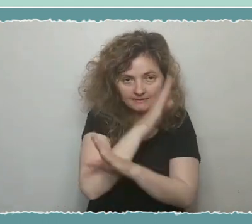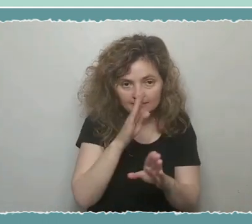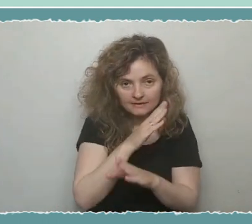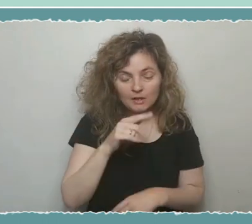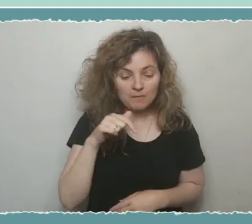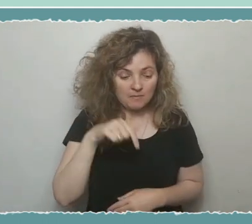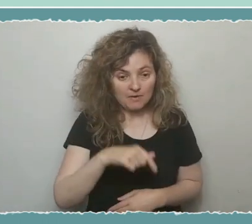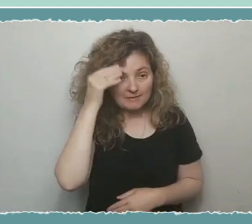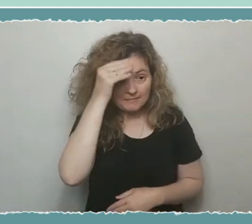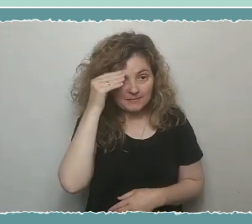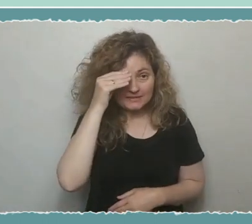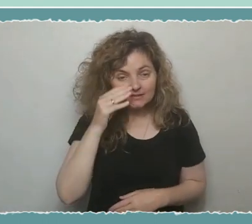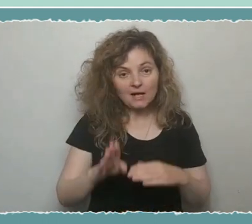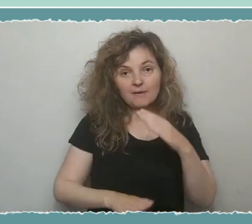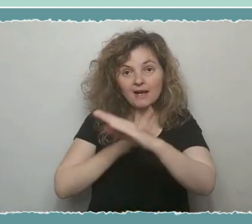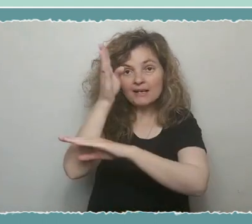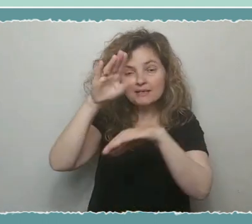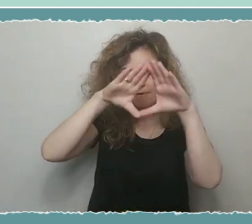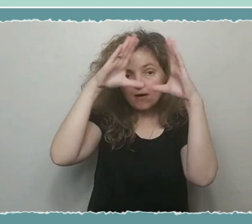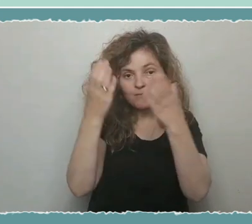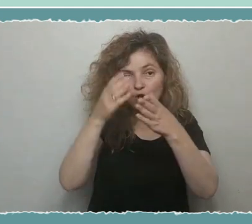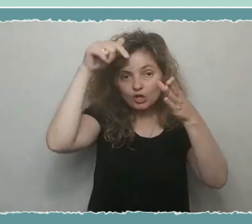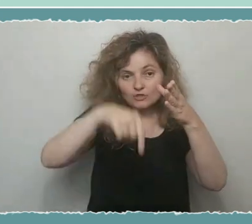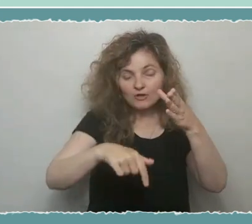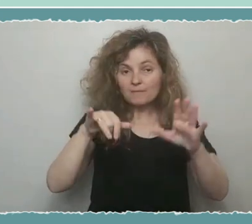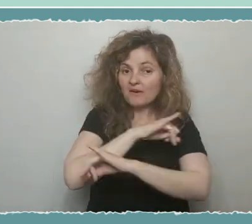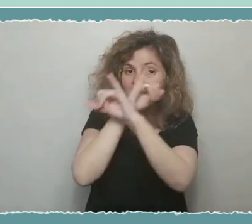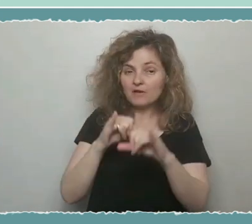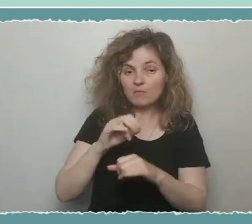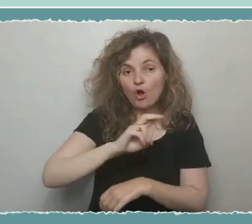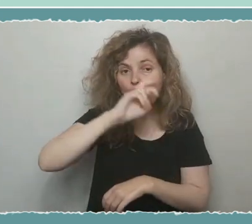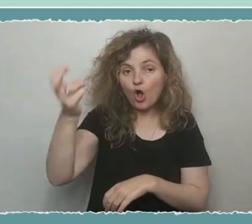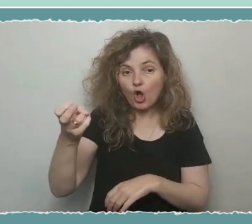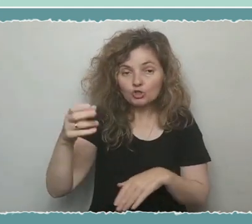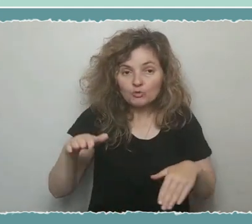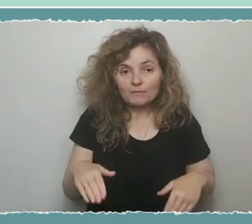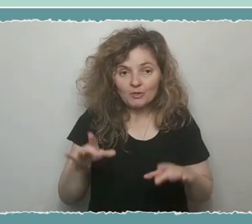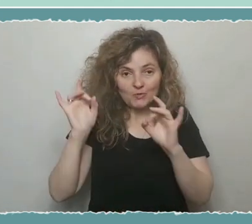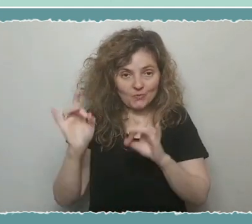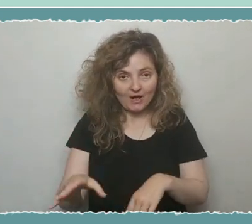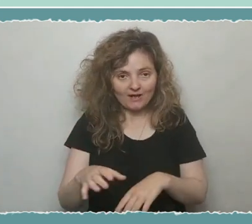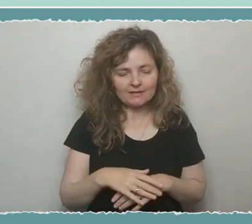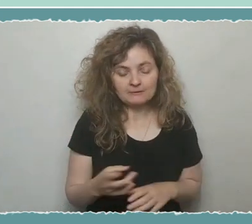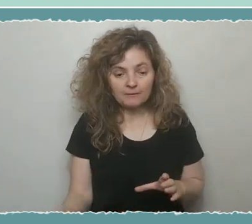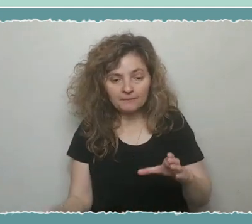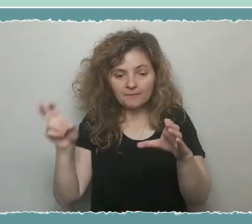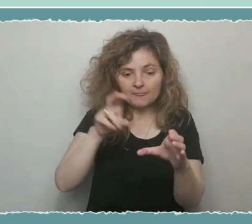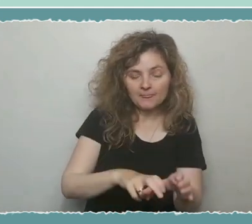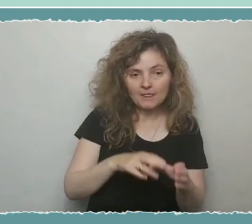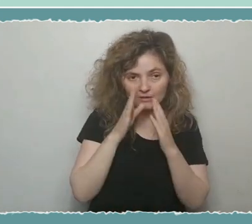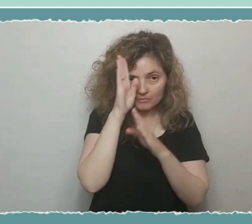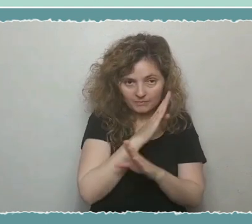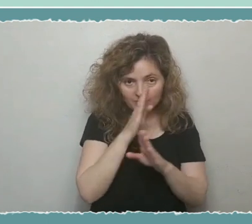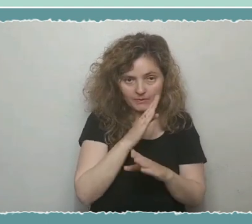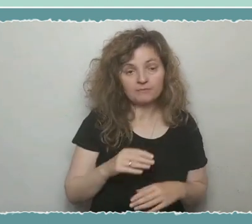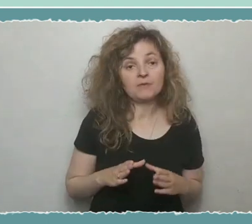Porque pensaba que no polo sur iba a ser moi feliz ali, porque había máis pingüíns. Meteuse nas agochadas do barco como un polizón. O